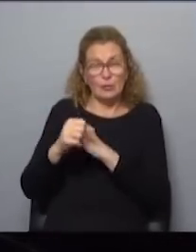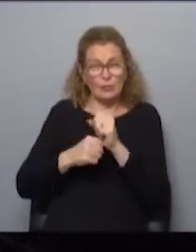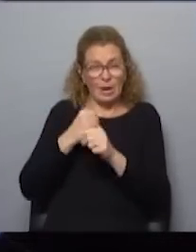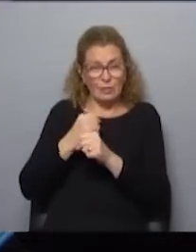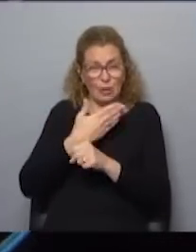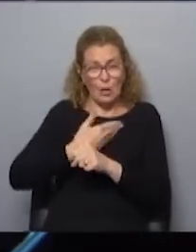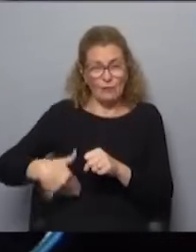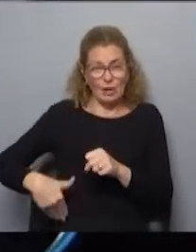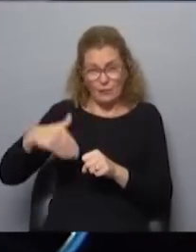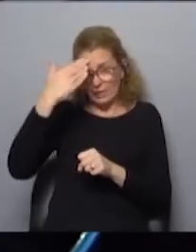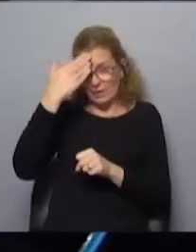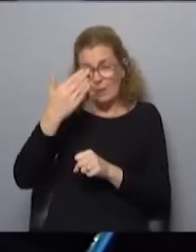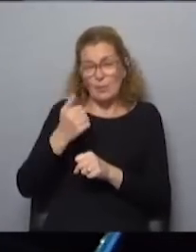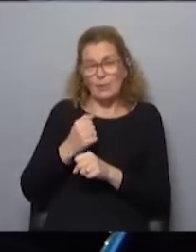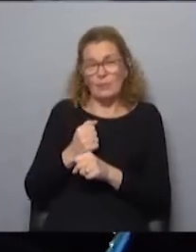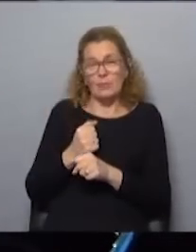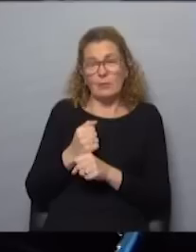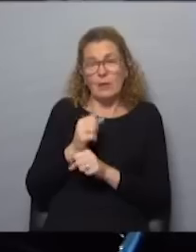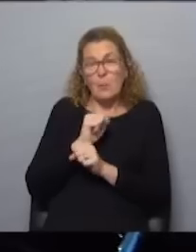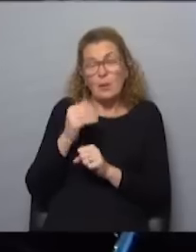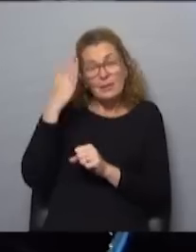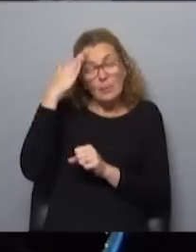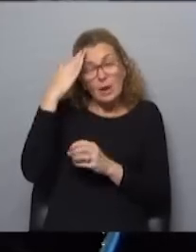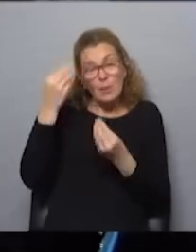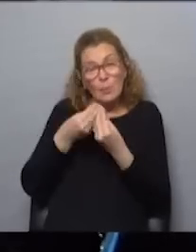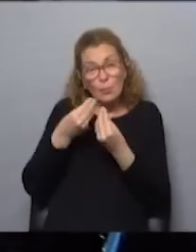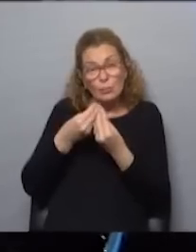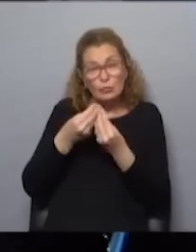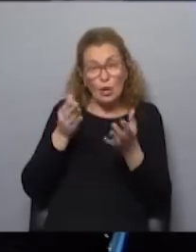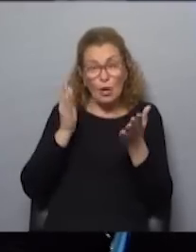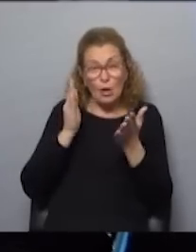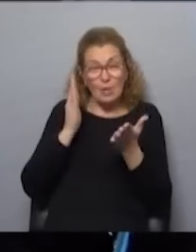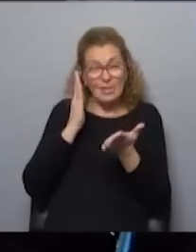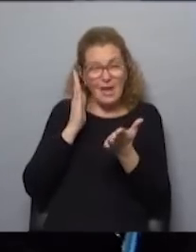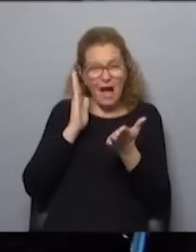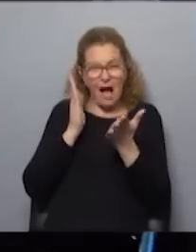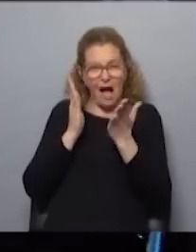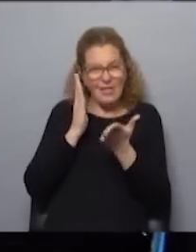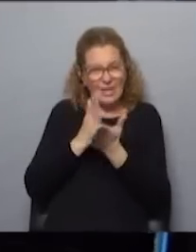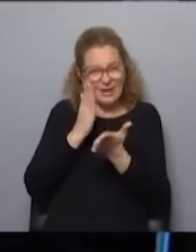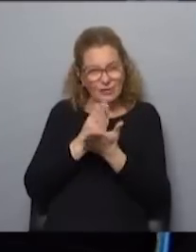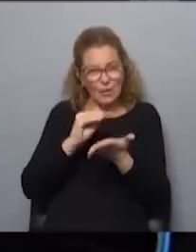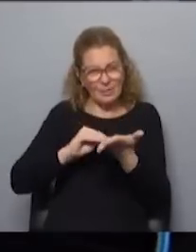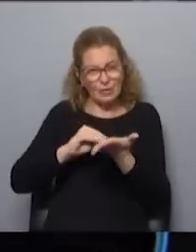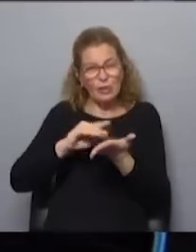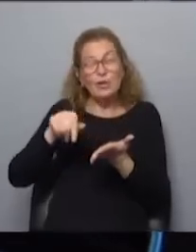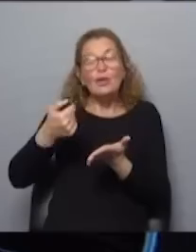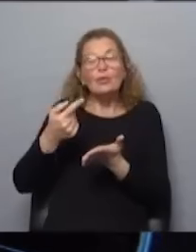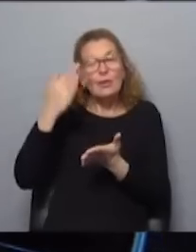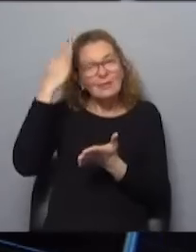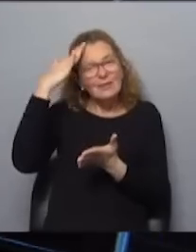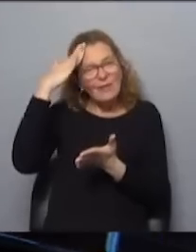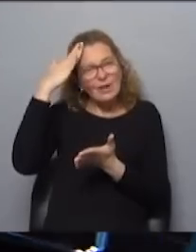de gobierno del frente amplio que puede saber mucho de derecho administrativo las cosas saber del administrativo de otra cosa saber